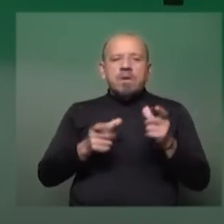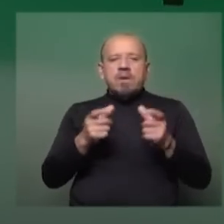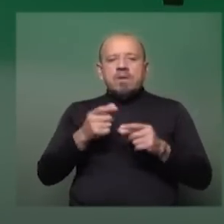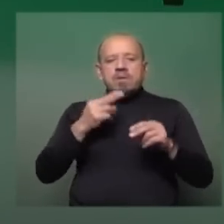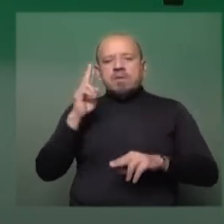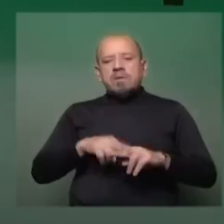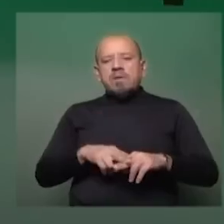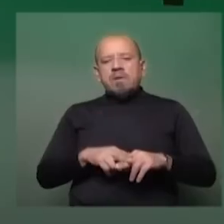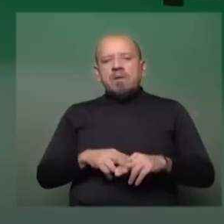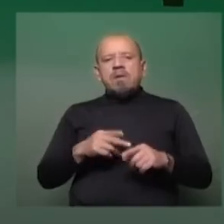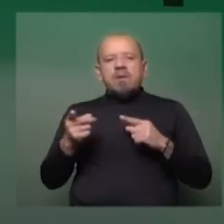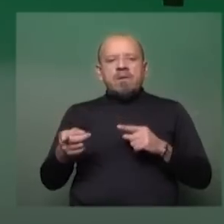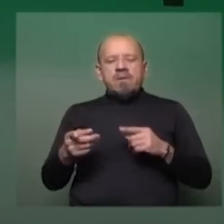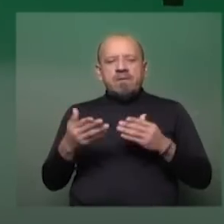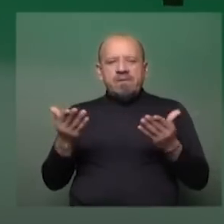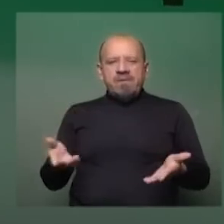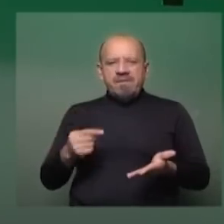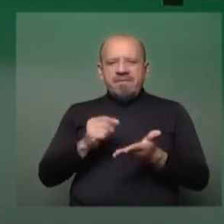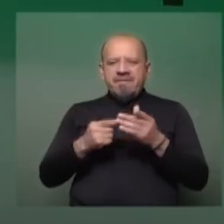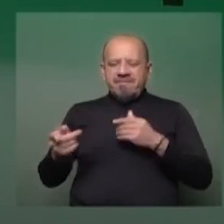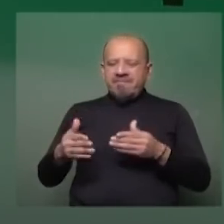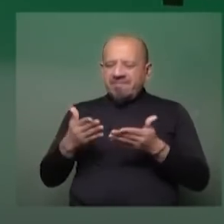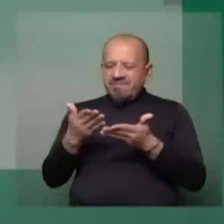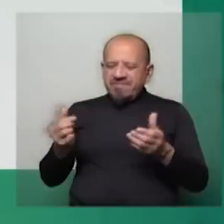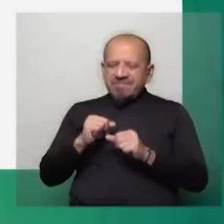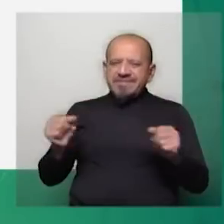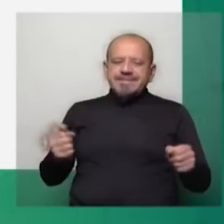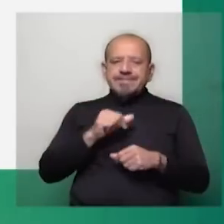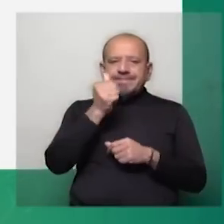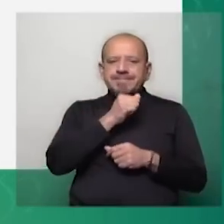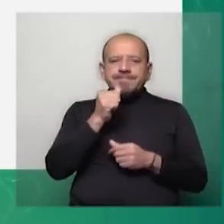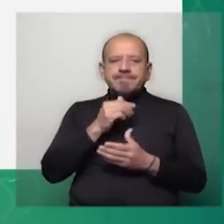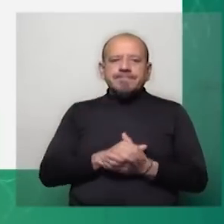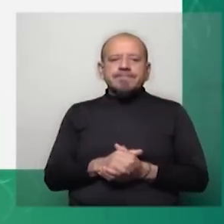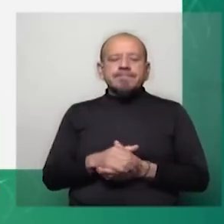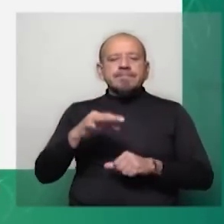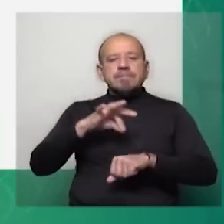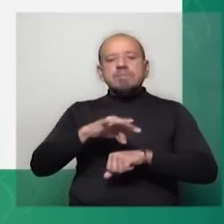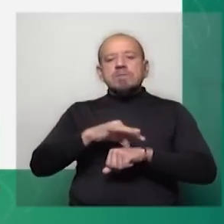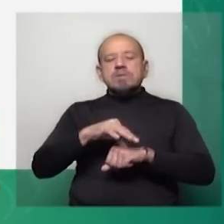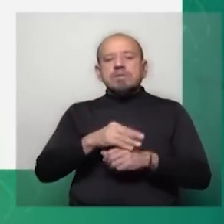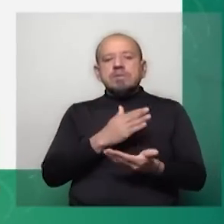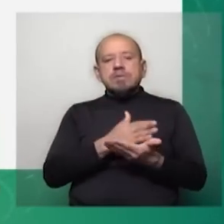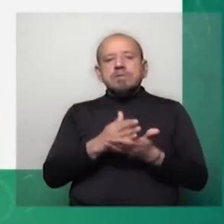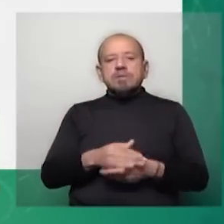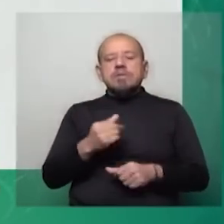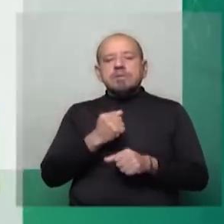llamó a los Estados a garantizar los corredores humanitarios médicos Sin fronteras trabaja en la franja de gaza desde el